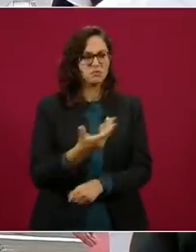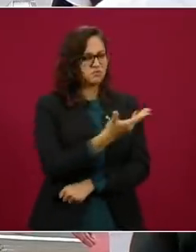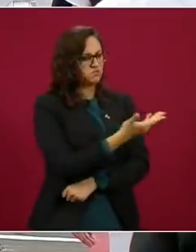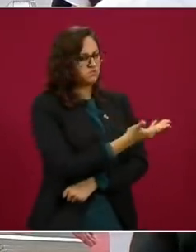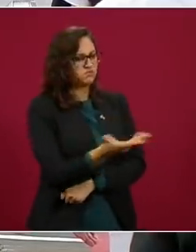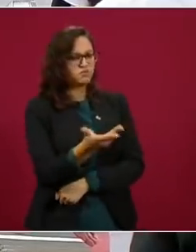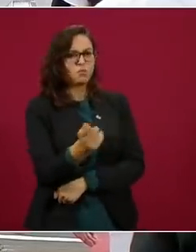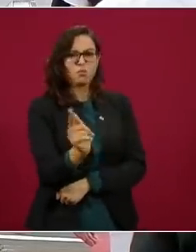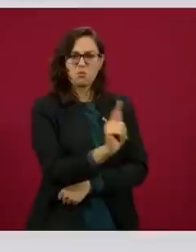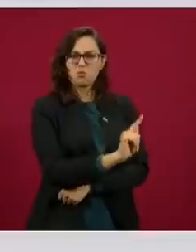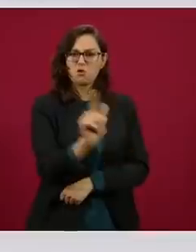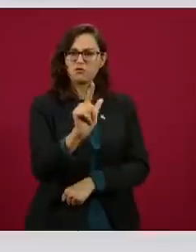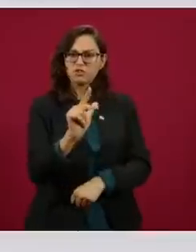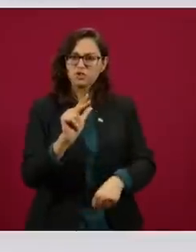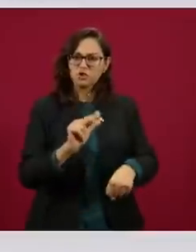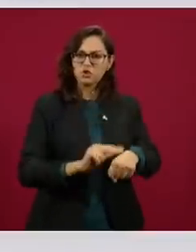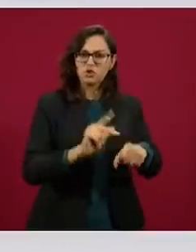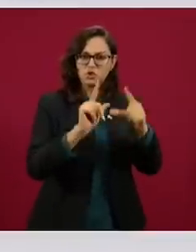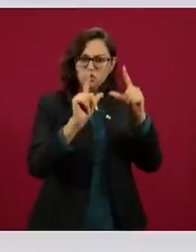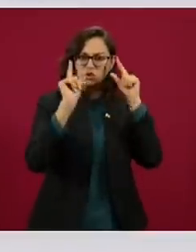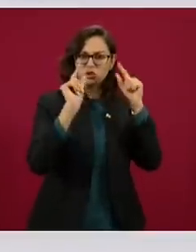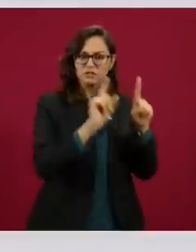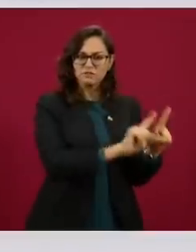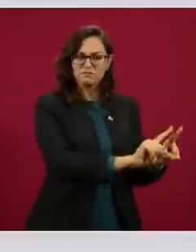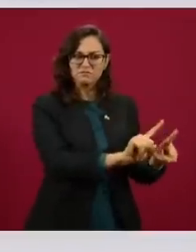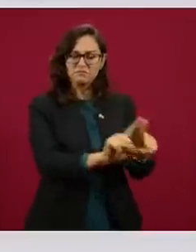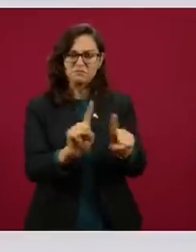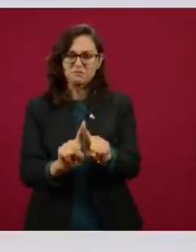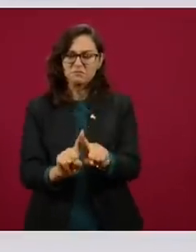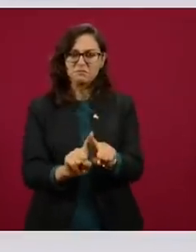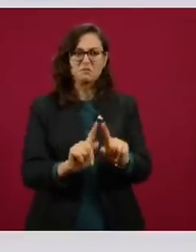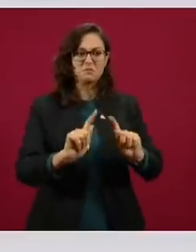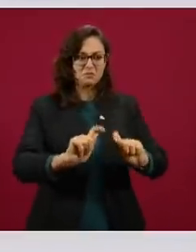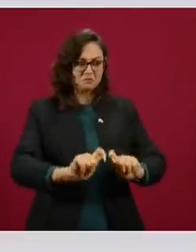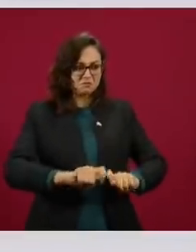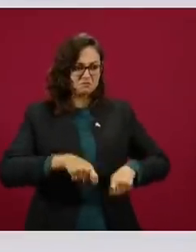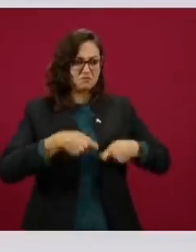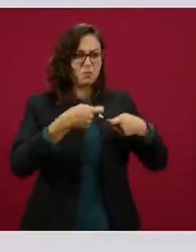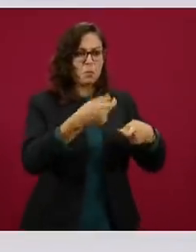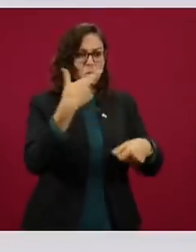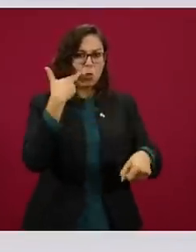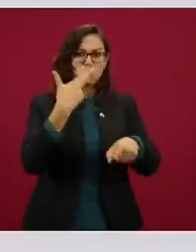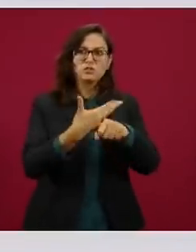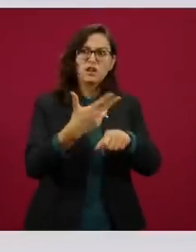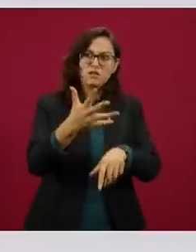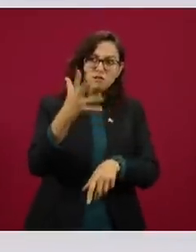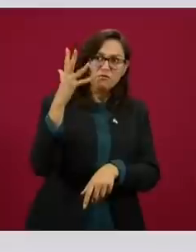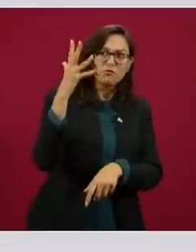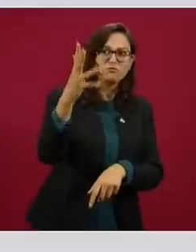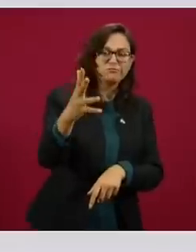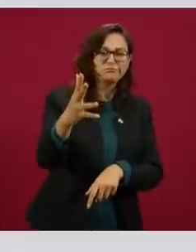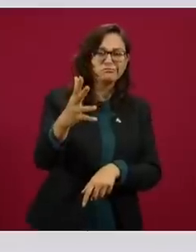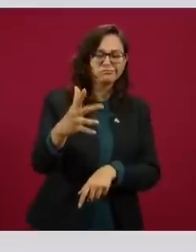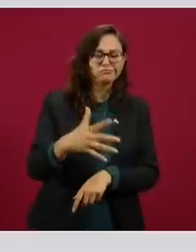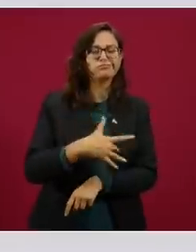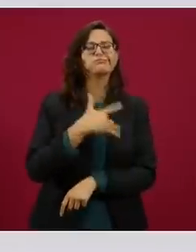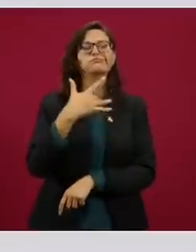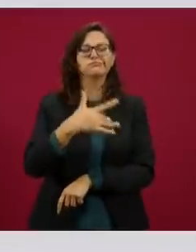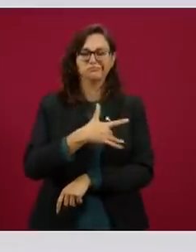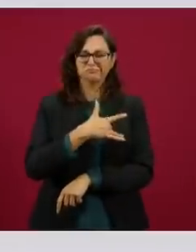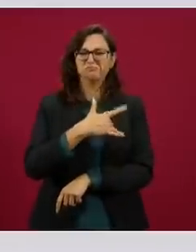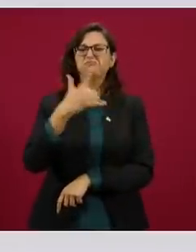los profesionales como los condecorados de hoy entonces es un futuro por el que vale la pena